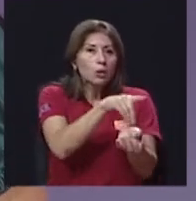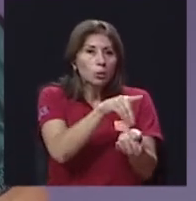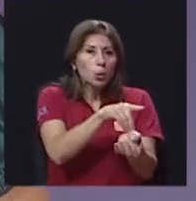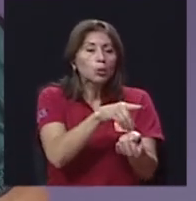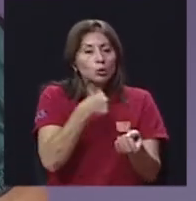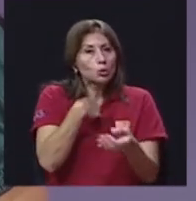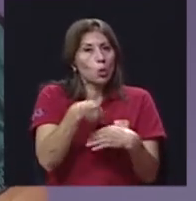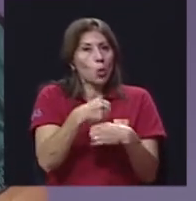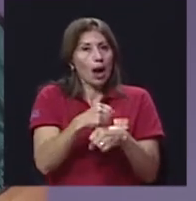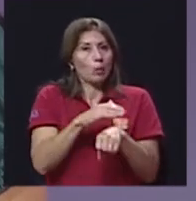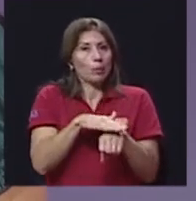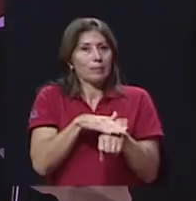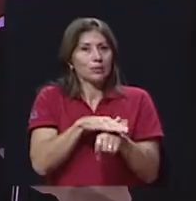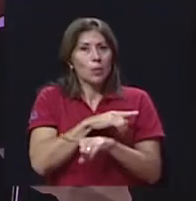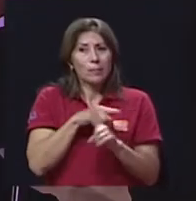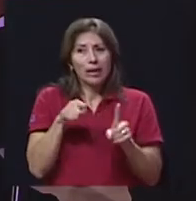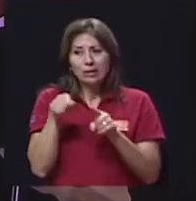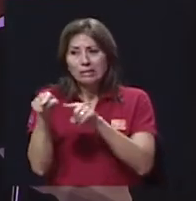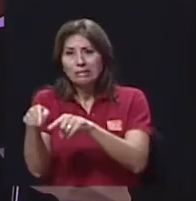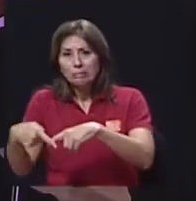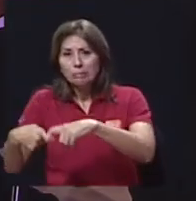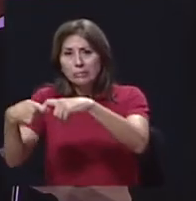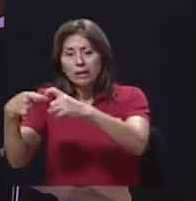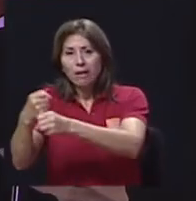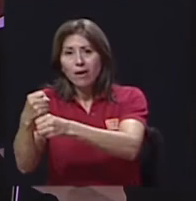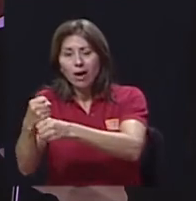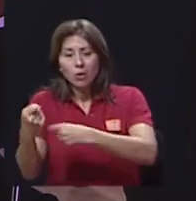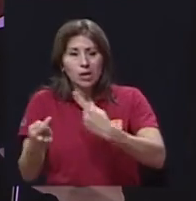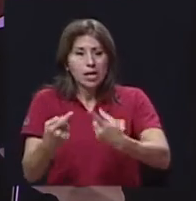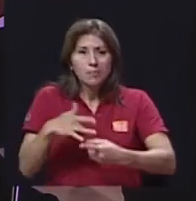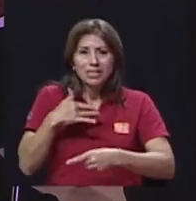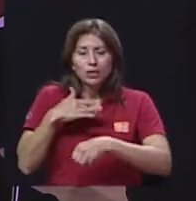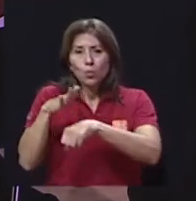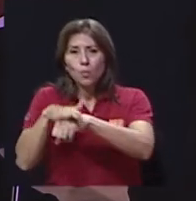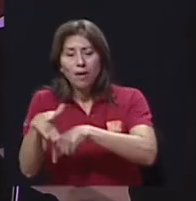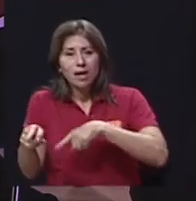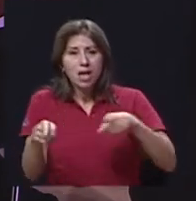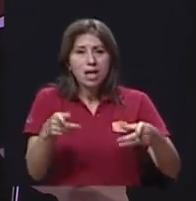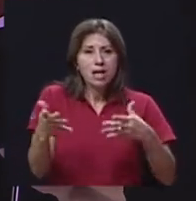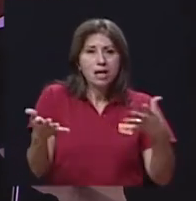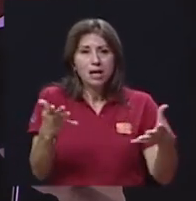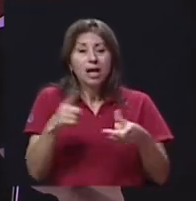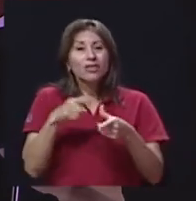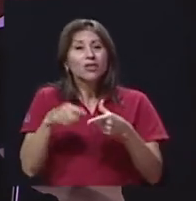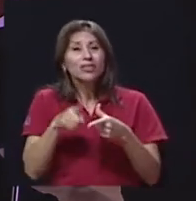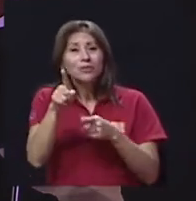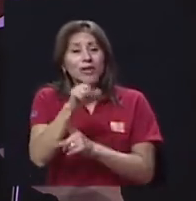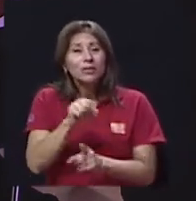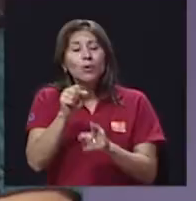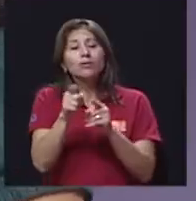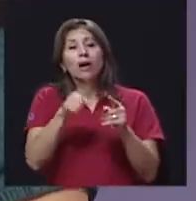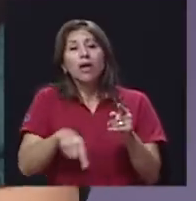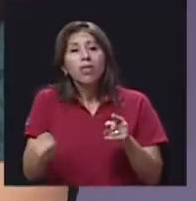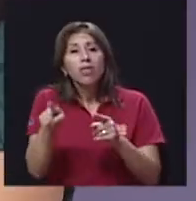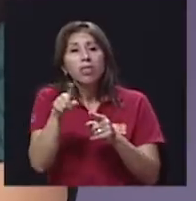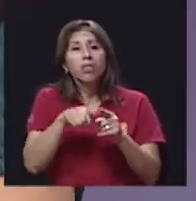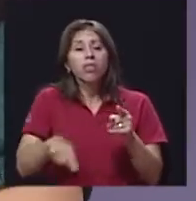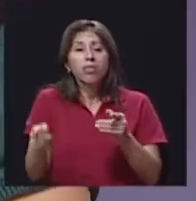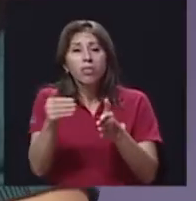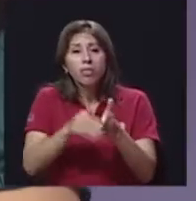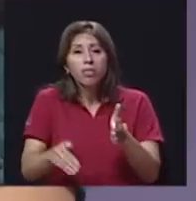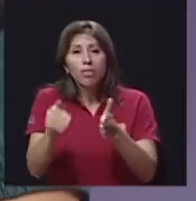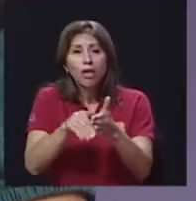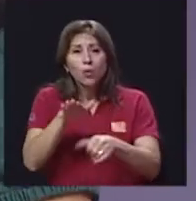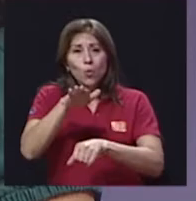pero si esto implica dejar algo mediación y trabajo pues entonces también me siento culpable entonces es un círculo vicioso de culpa que cargamos las